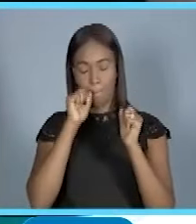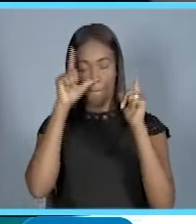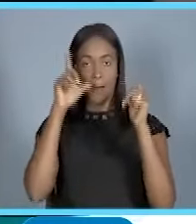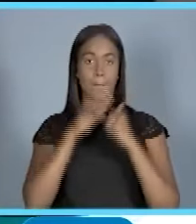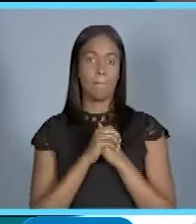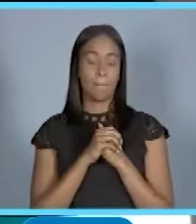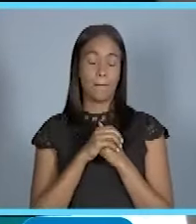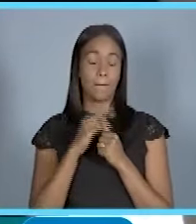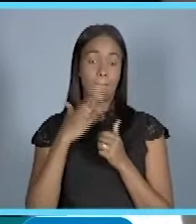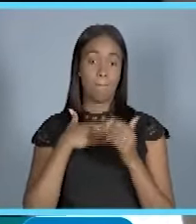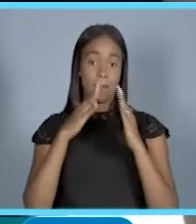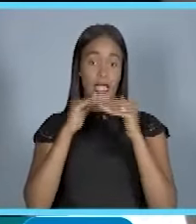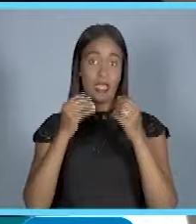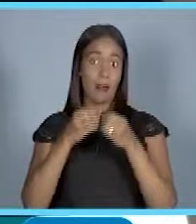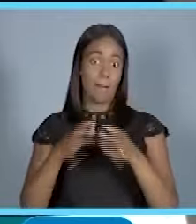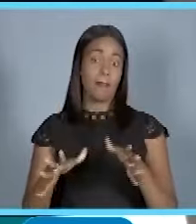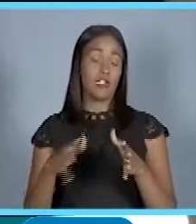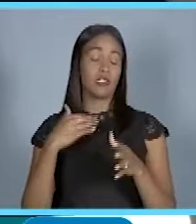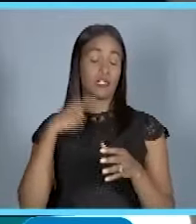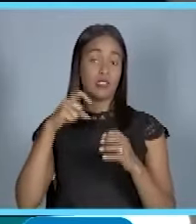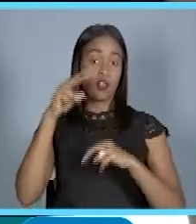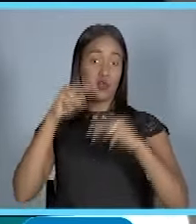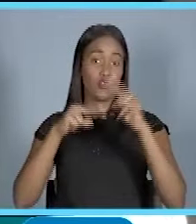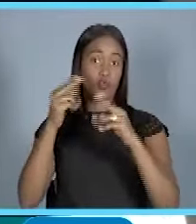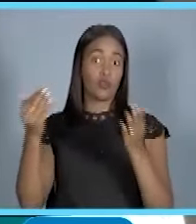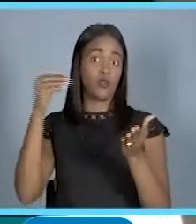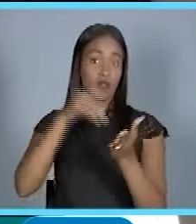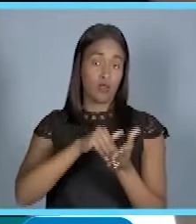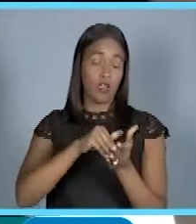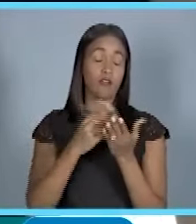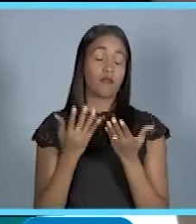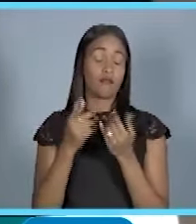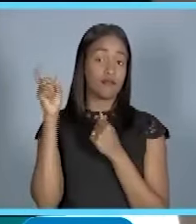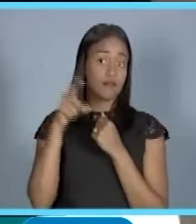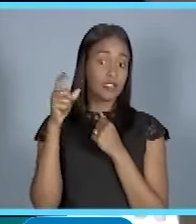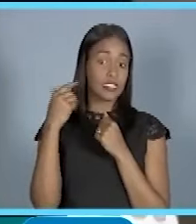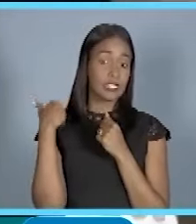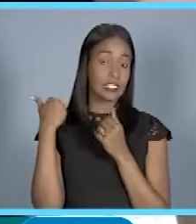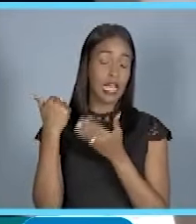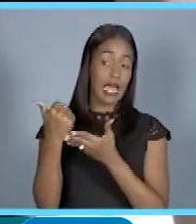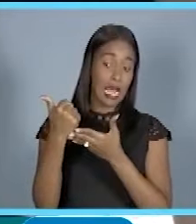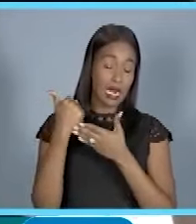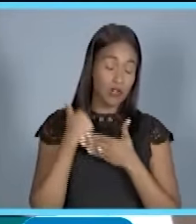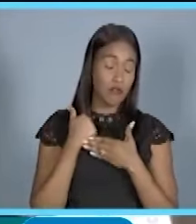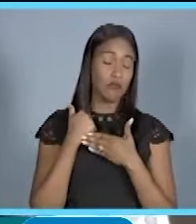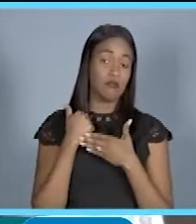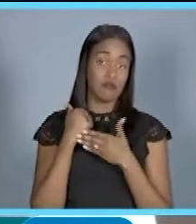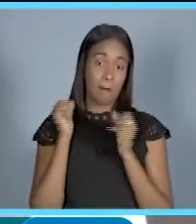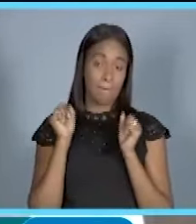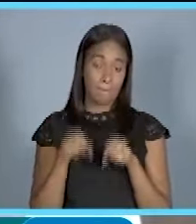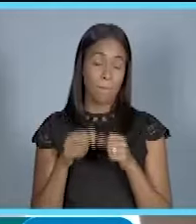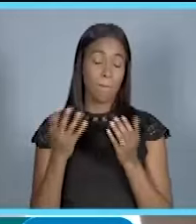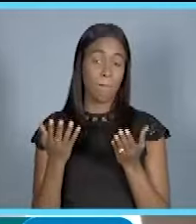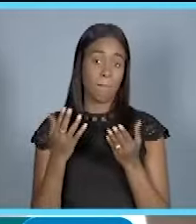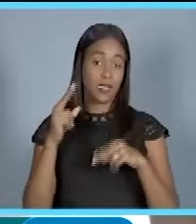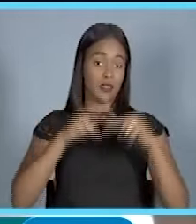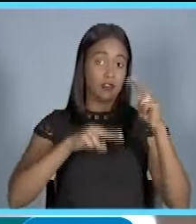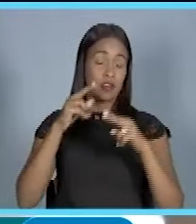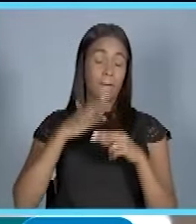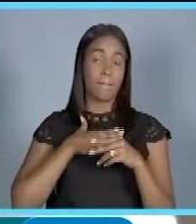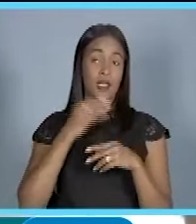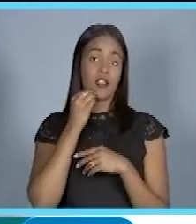me perdió mi casa, necesito construirla de nuevo, necesito una mano ayudas que me ayuden a construir mi